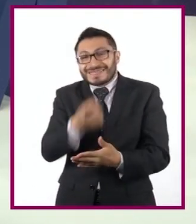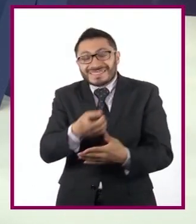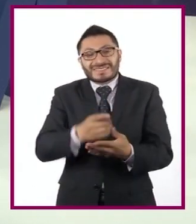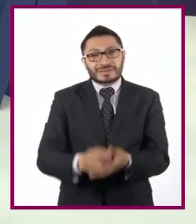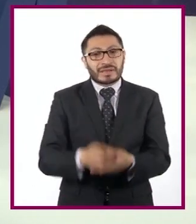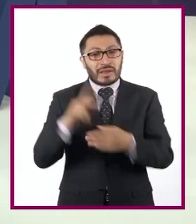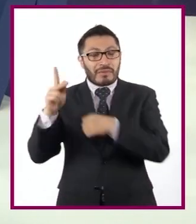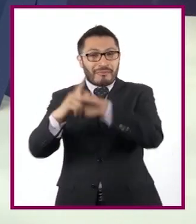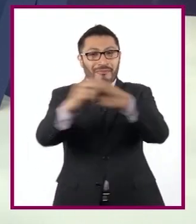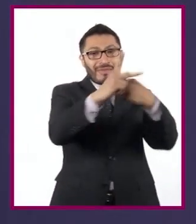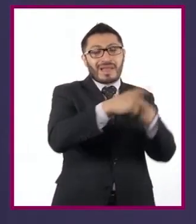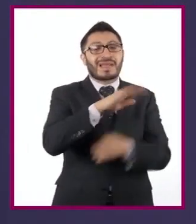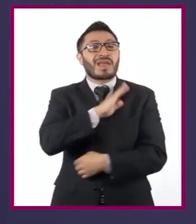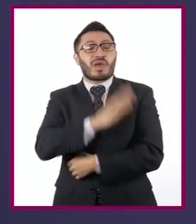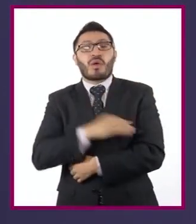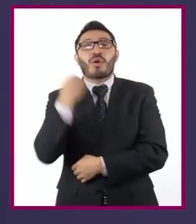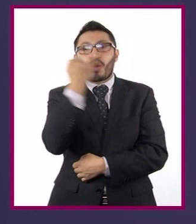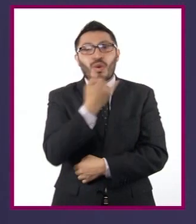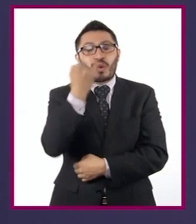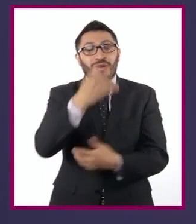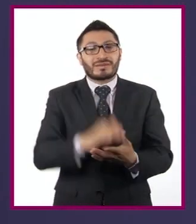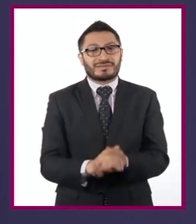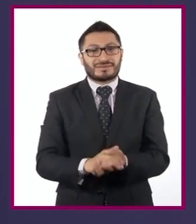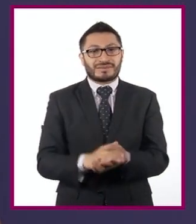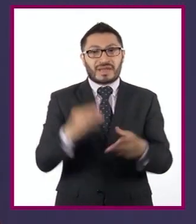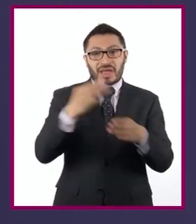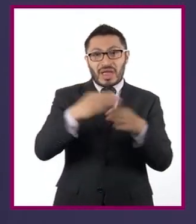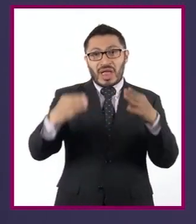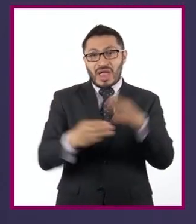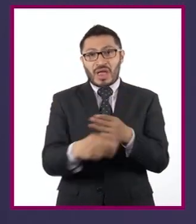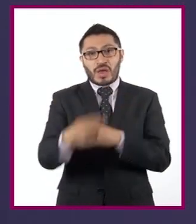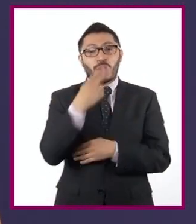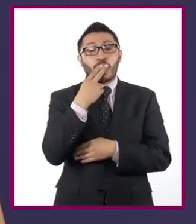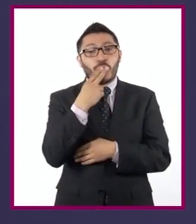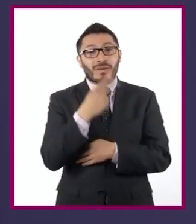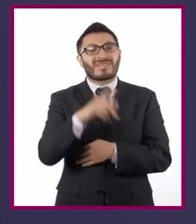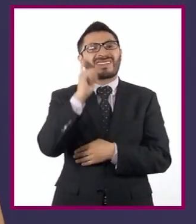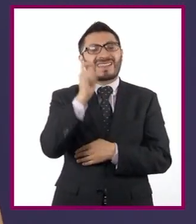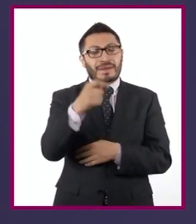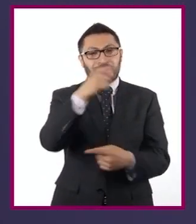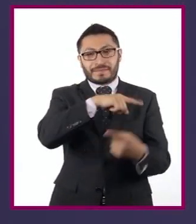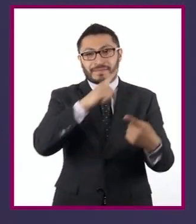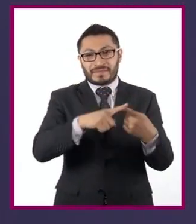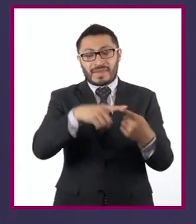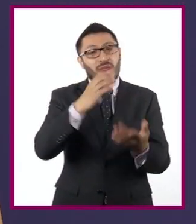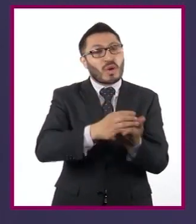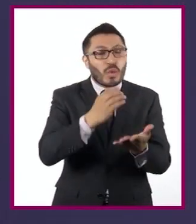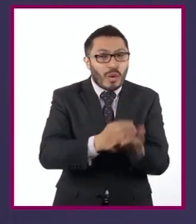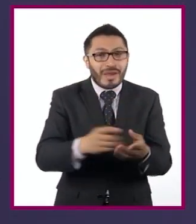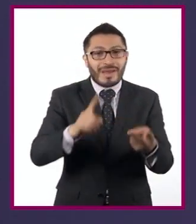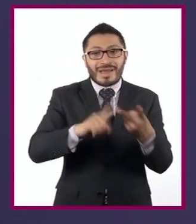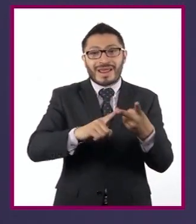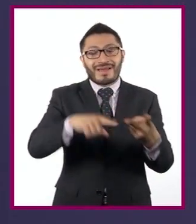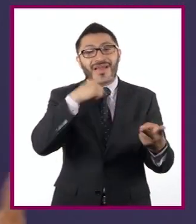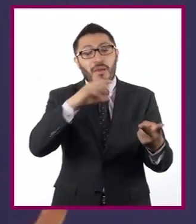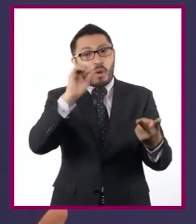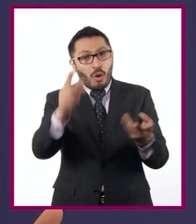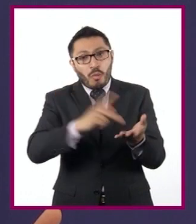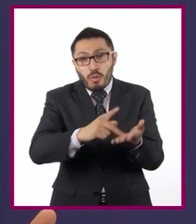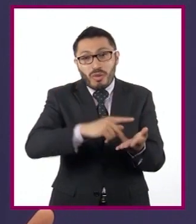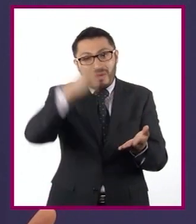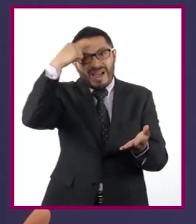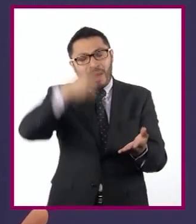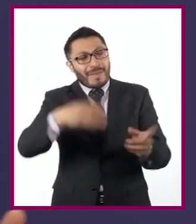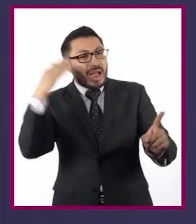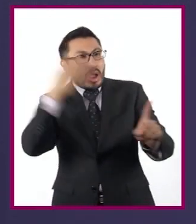la lengua española. Los materiales que van a necesitar para esta sesión son su cuaderno y lápiz o pluma para que